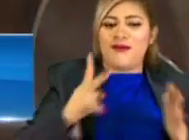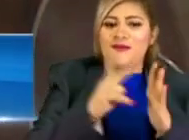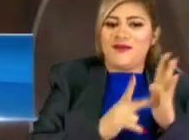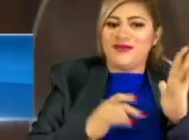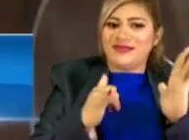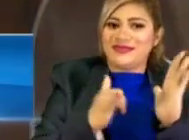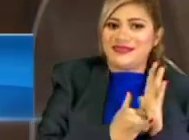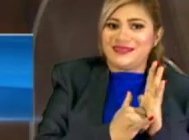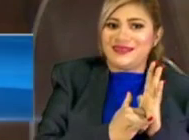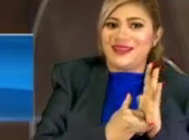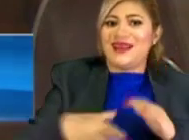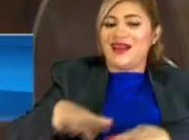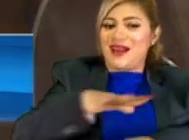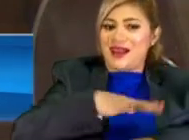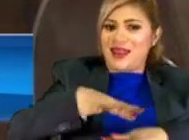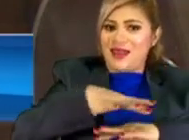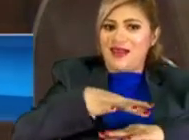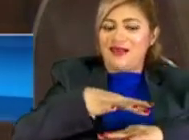anhelado.